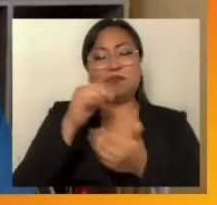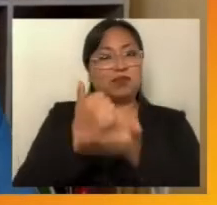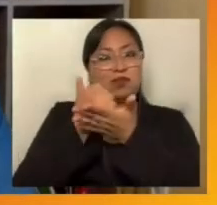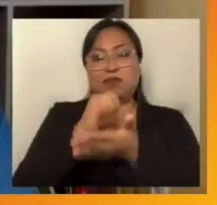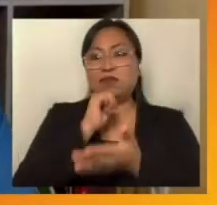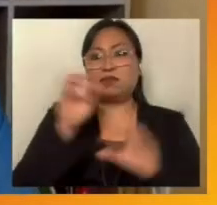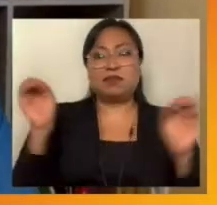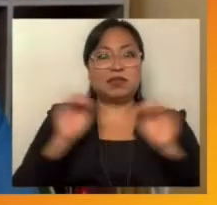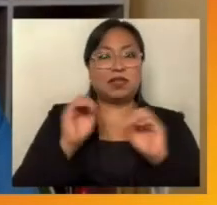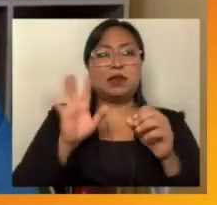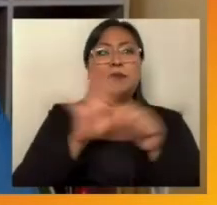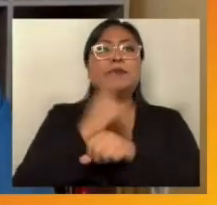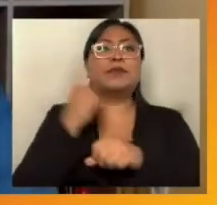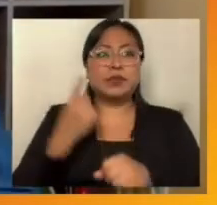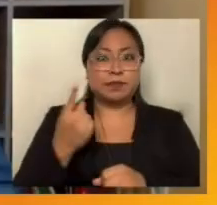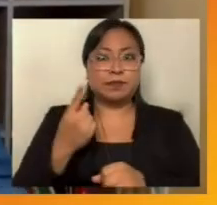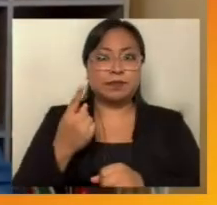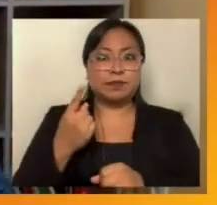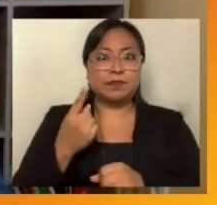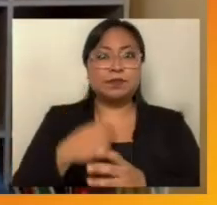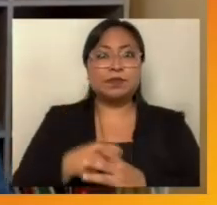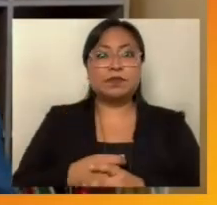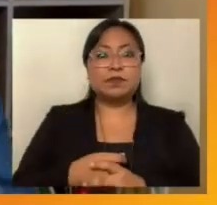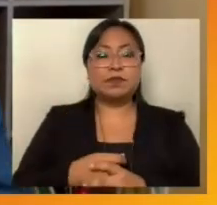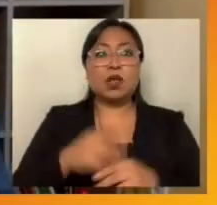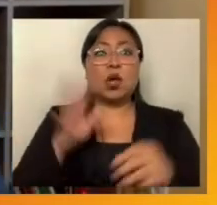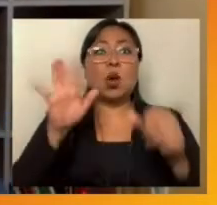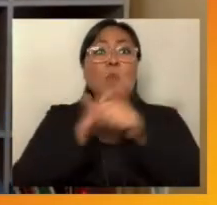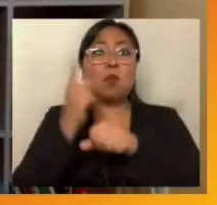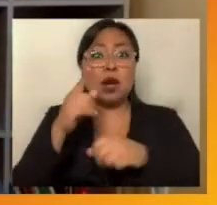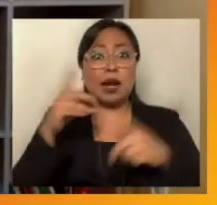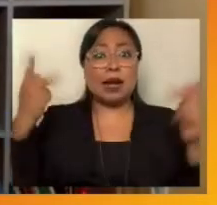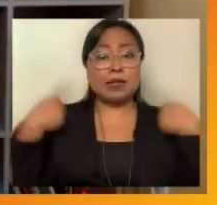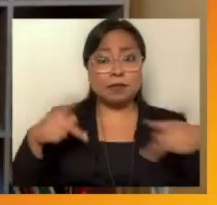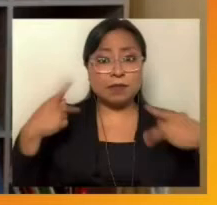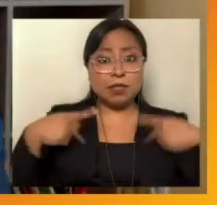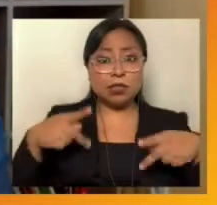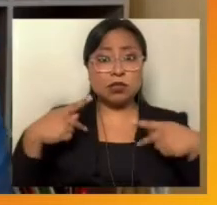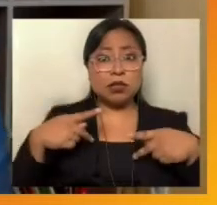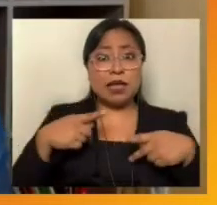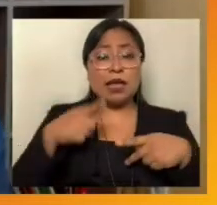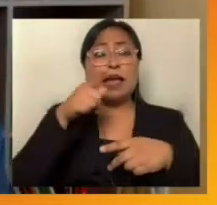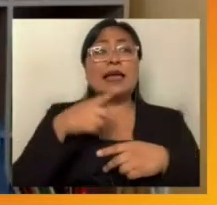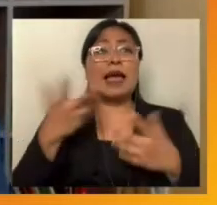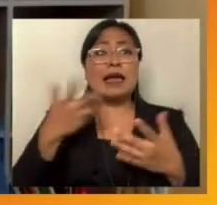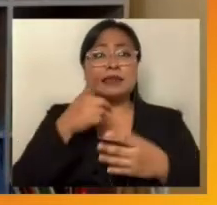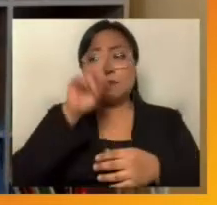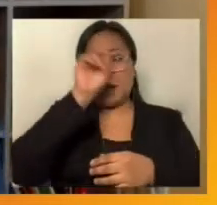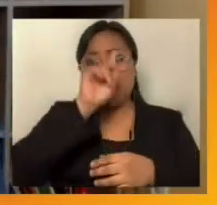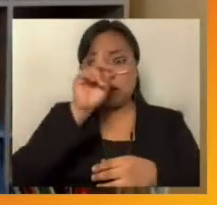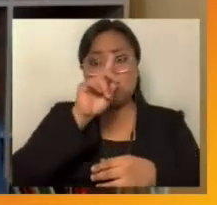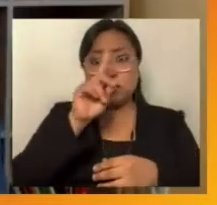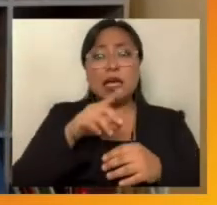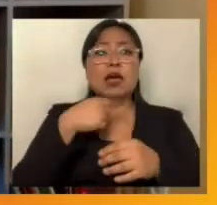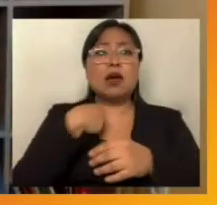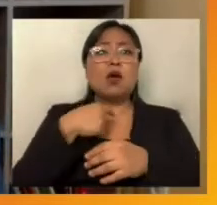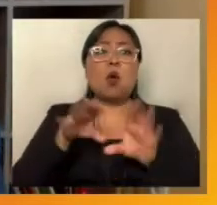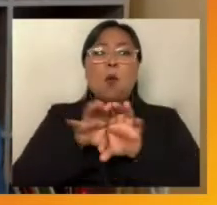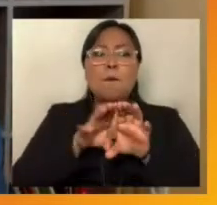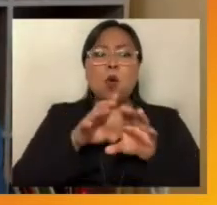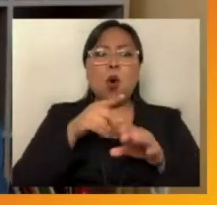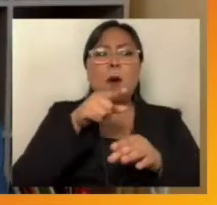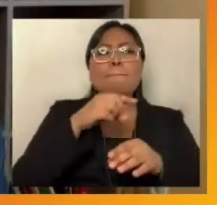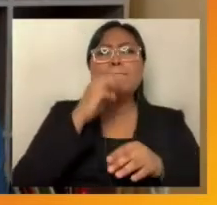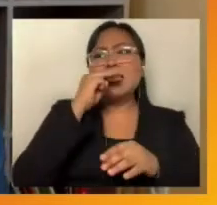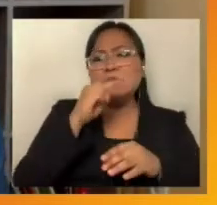¿Por qué? Porque las personas que dan al recomendar y comentar son